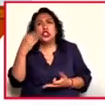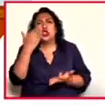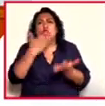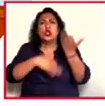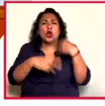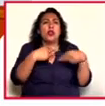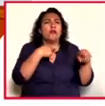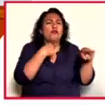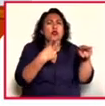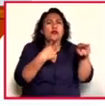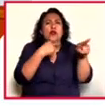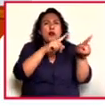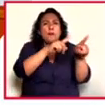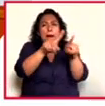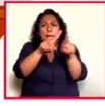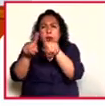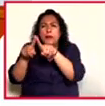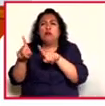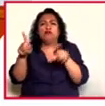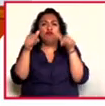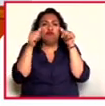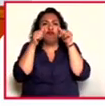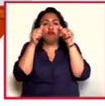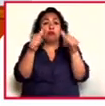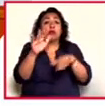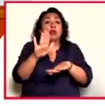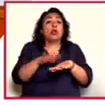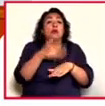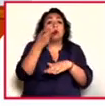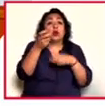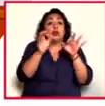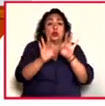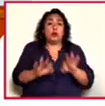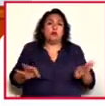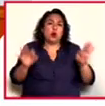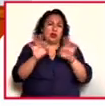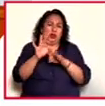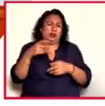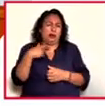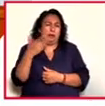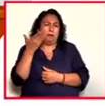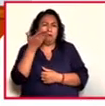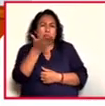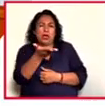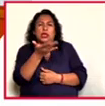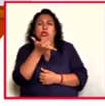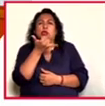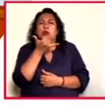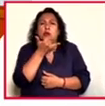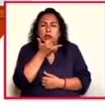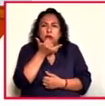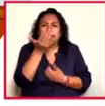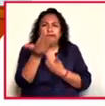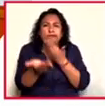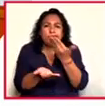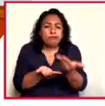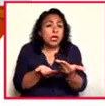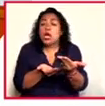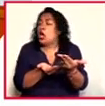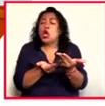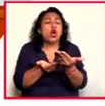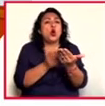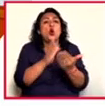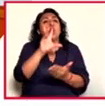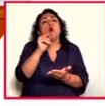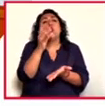voces. Por eso, la importancia de esta petición de perdón, que no se queda en este